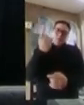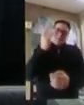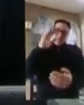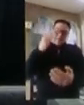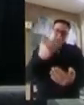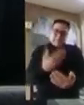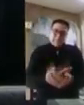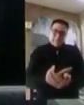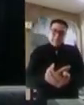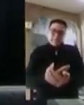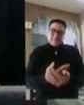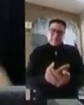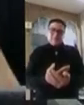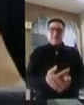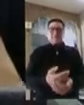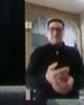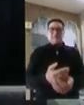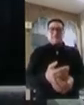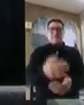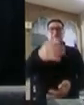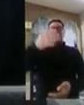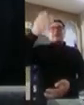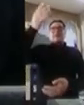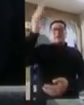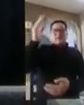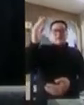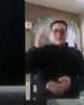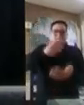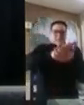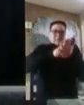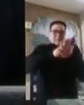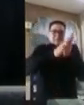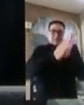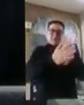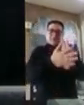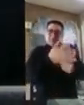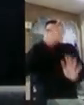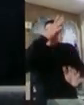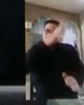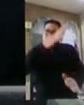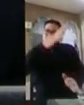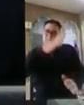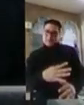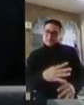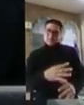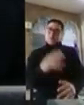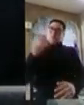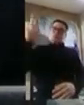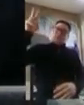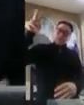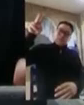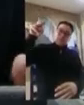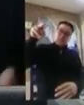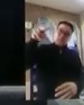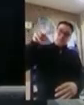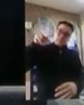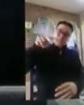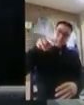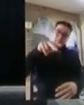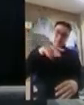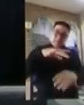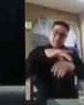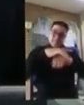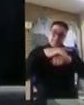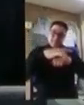hombre. Dios se hizo hombre para venir a la tierra y para